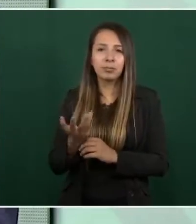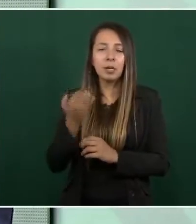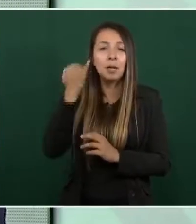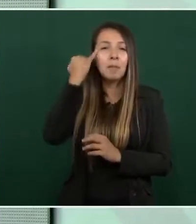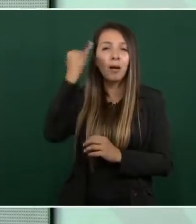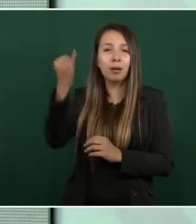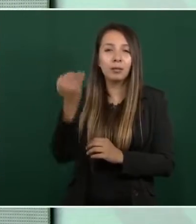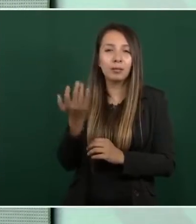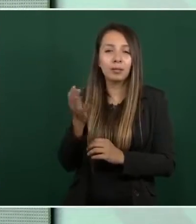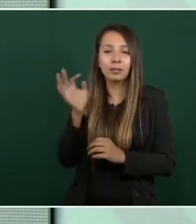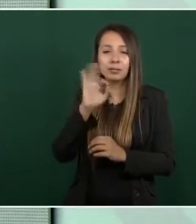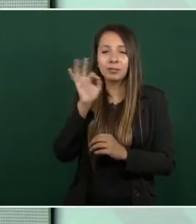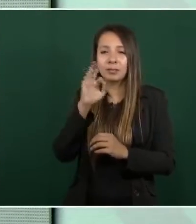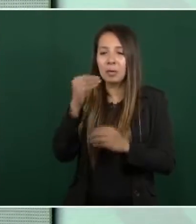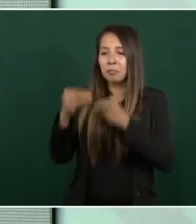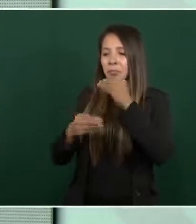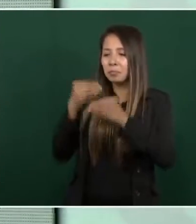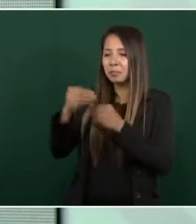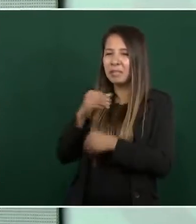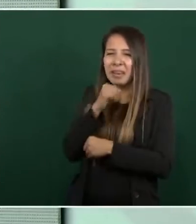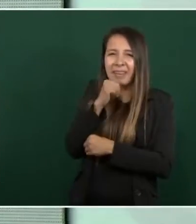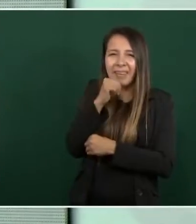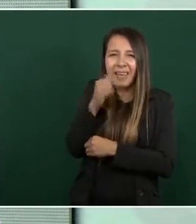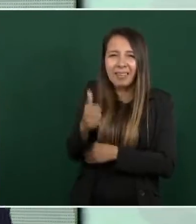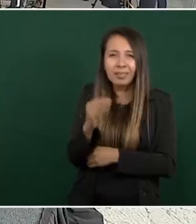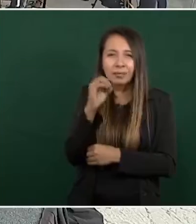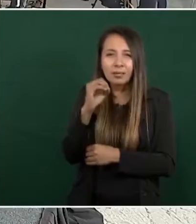si no nos peleáramos.